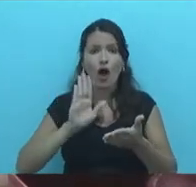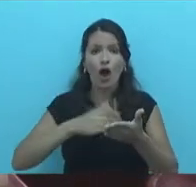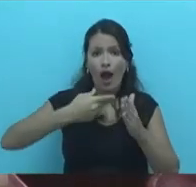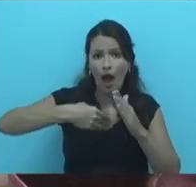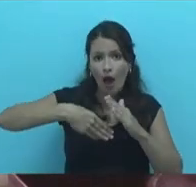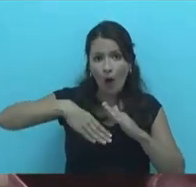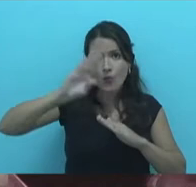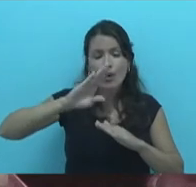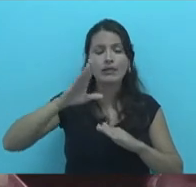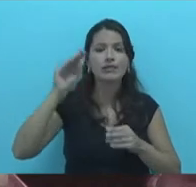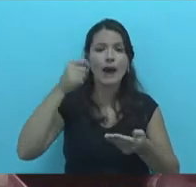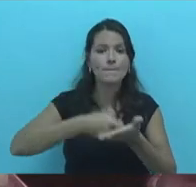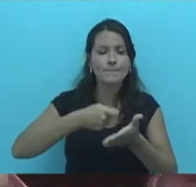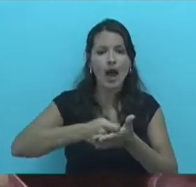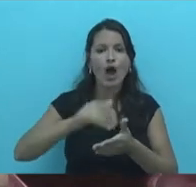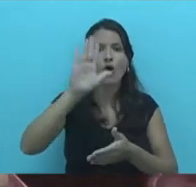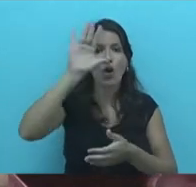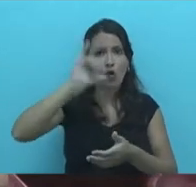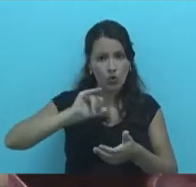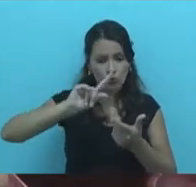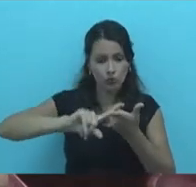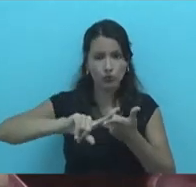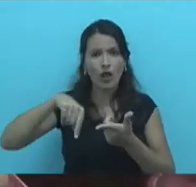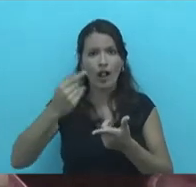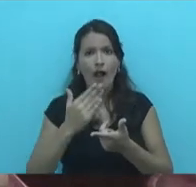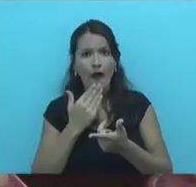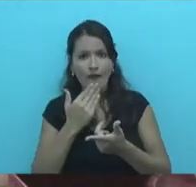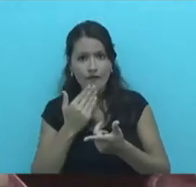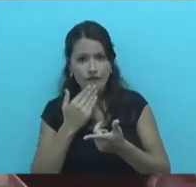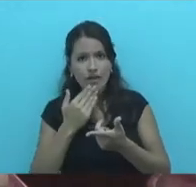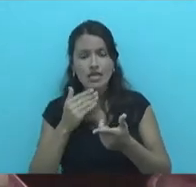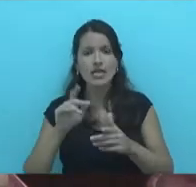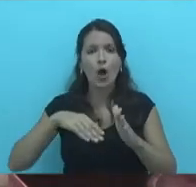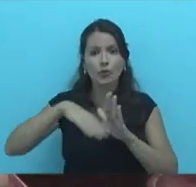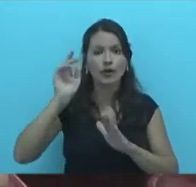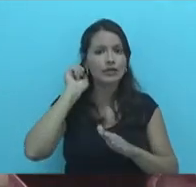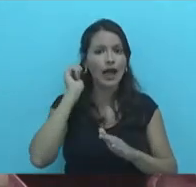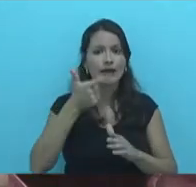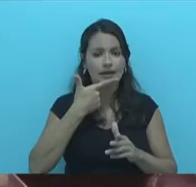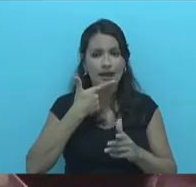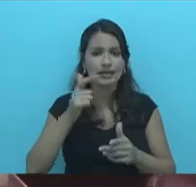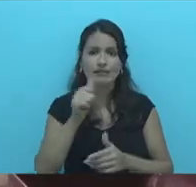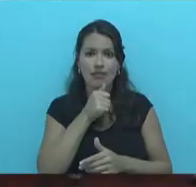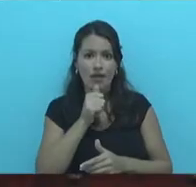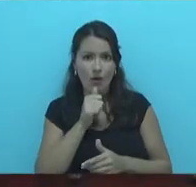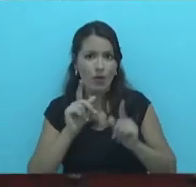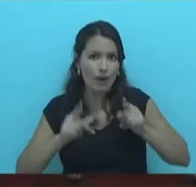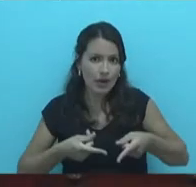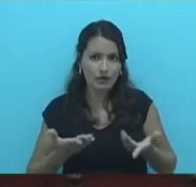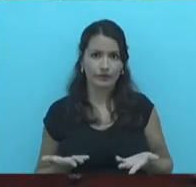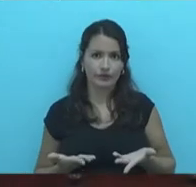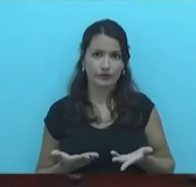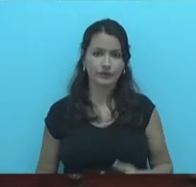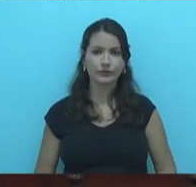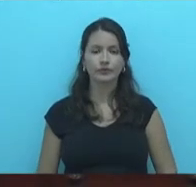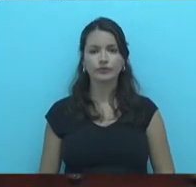van a seguir en abril con la cuestión del gas y que van a seguir también con la cuestión del agua. Gracias. Gracias, diputado. Diputado